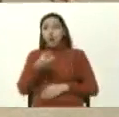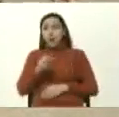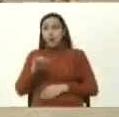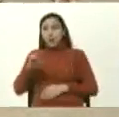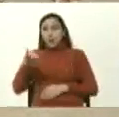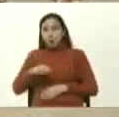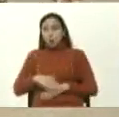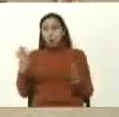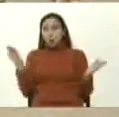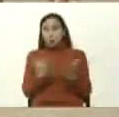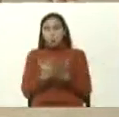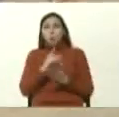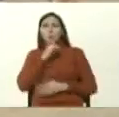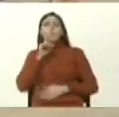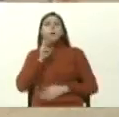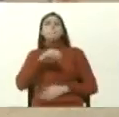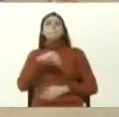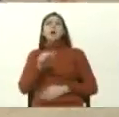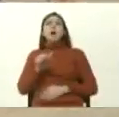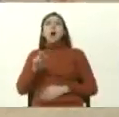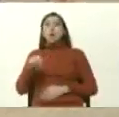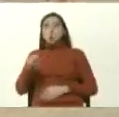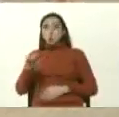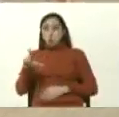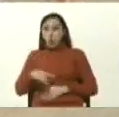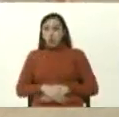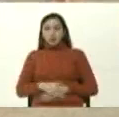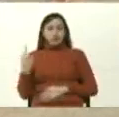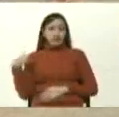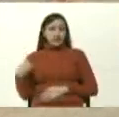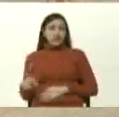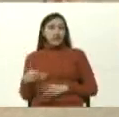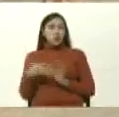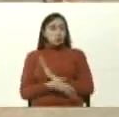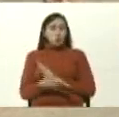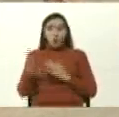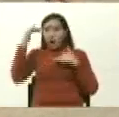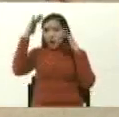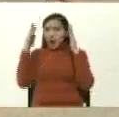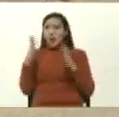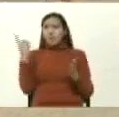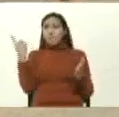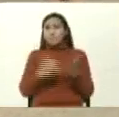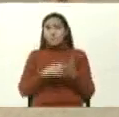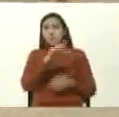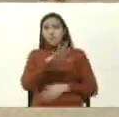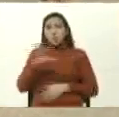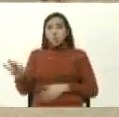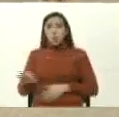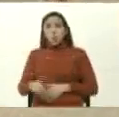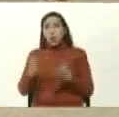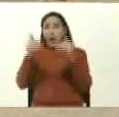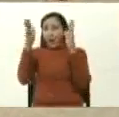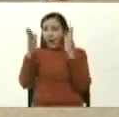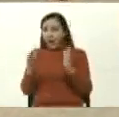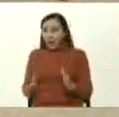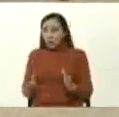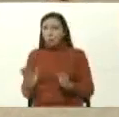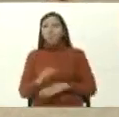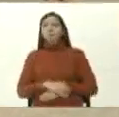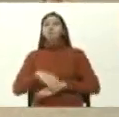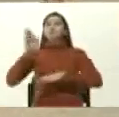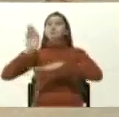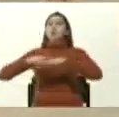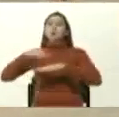unidad educativa Manuel Segundo Sánchez, que cuenta con la capacidad de atender a 1.050 estudiantes. Hermana vicepresidenta, y